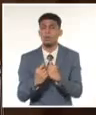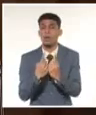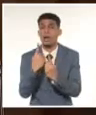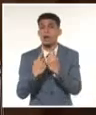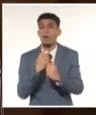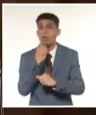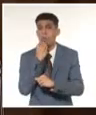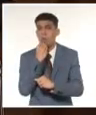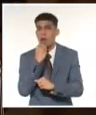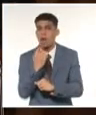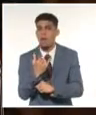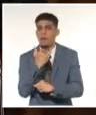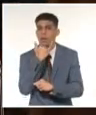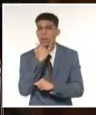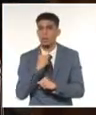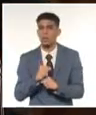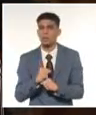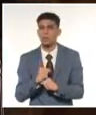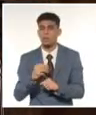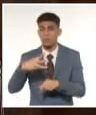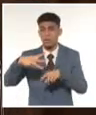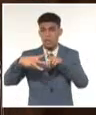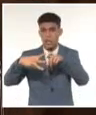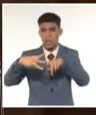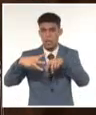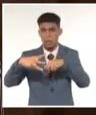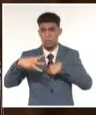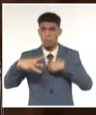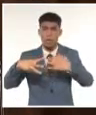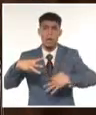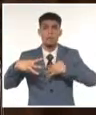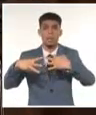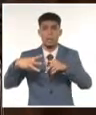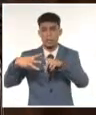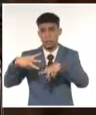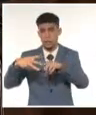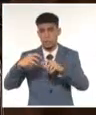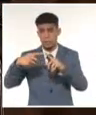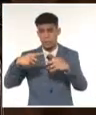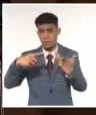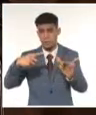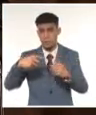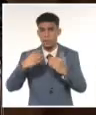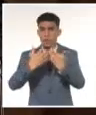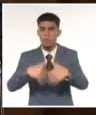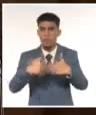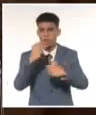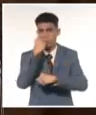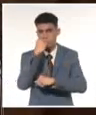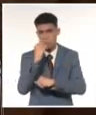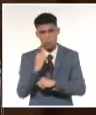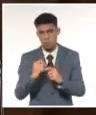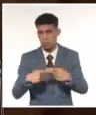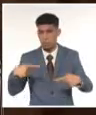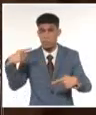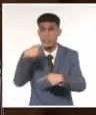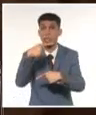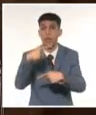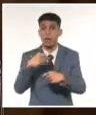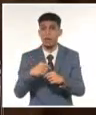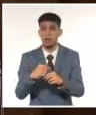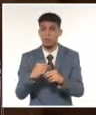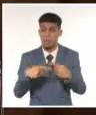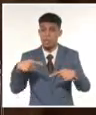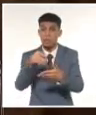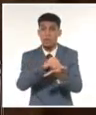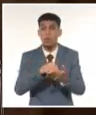limitado, y quiero detenerme en 3 ejemplos concretos. El primero, la producción de alimentos, esencialmente agrícola,